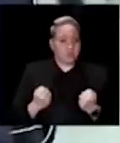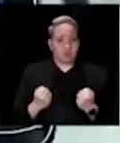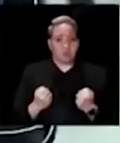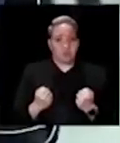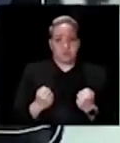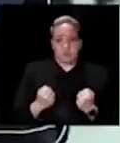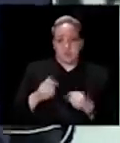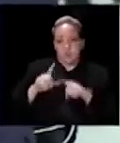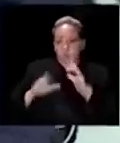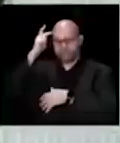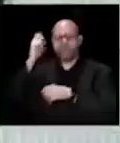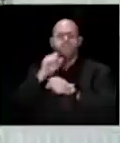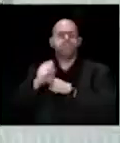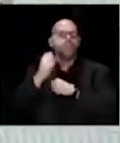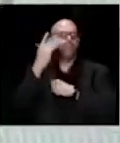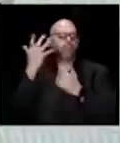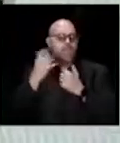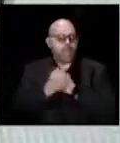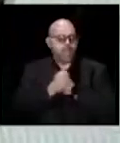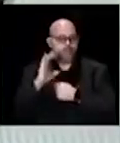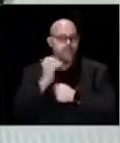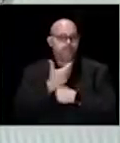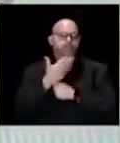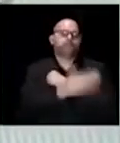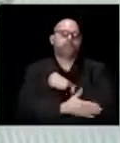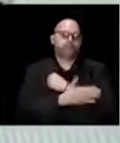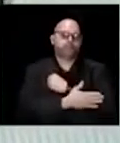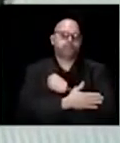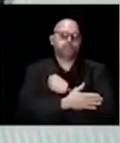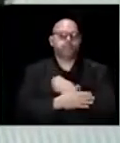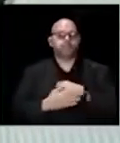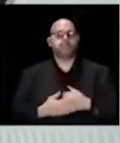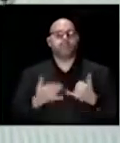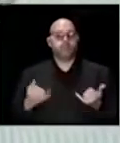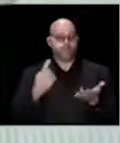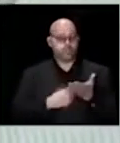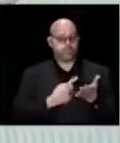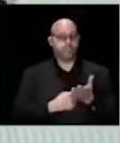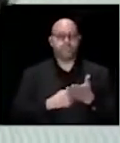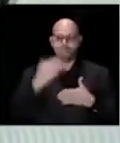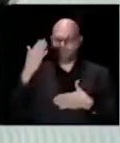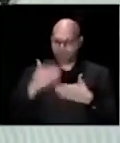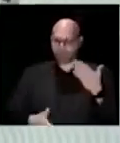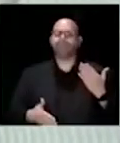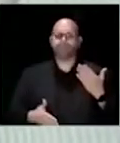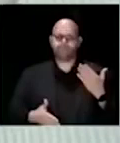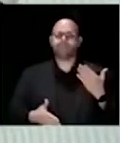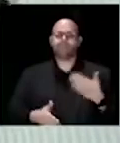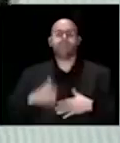las propuestas como la mía, independiente. Así concluimos este debate decisivo, el último entre los candidatos a la gobernación, gracias a los equipos